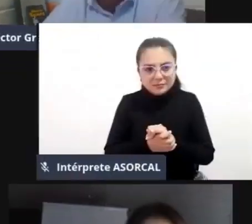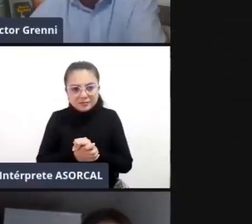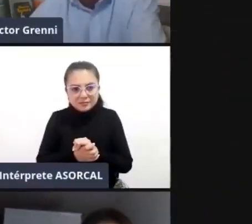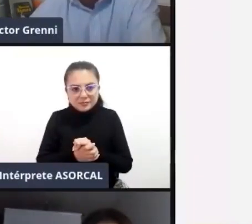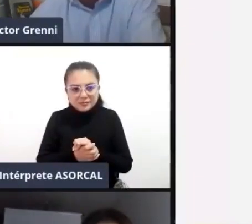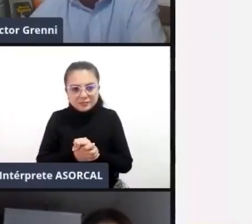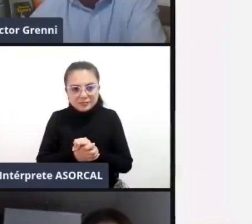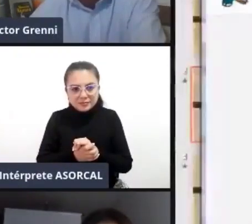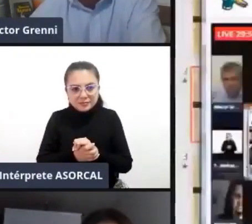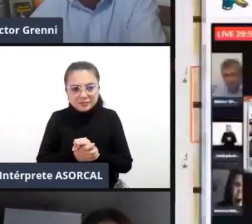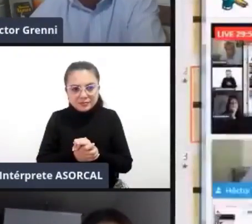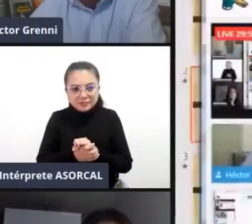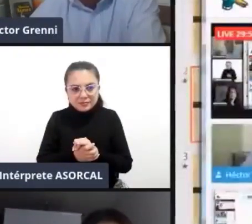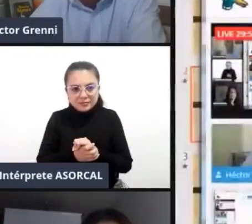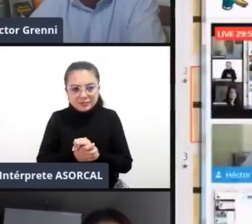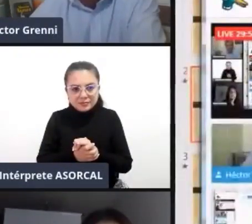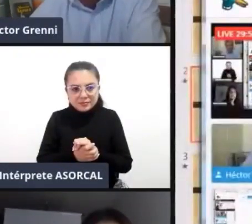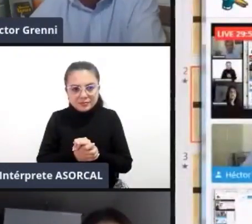Un momento.